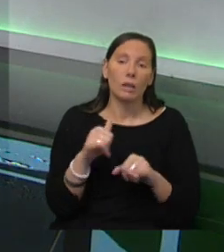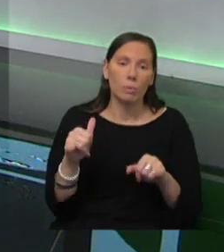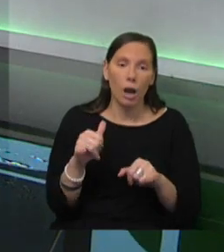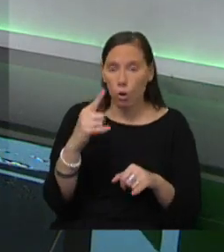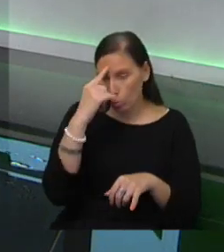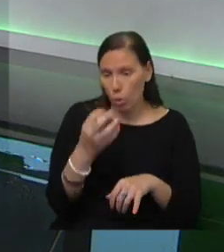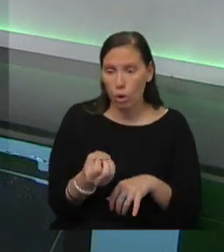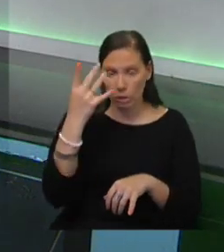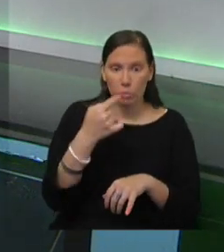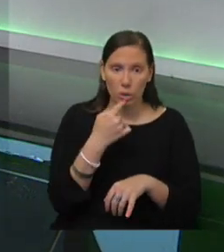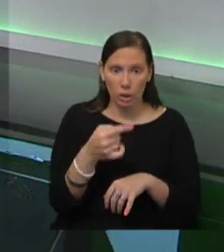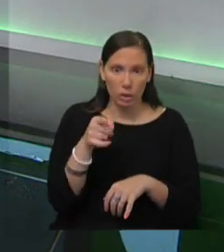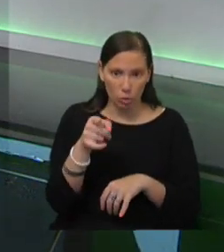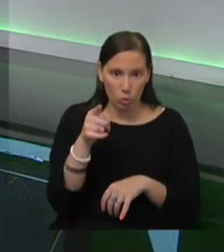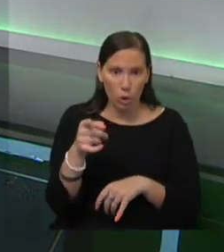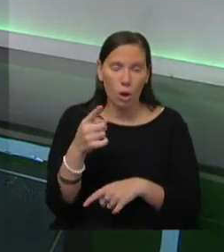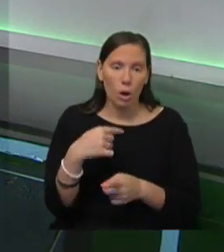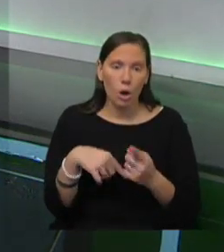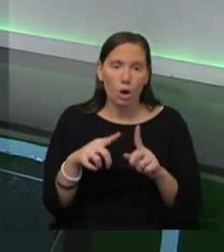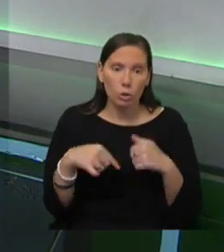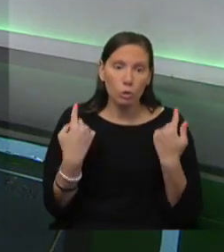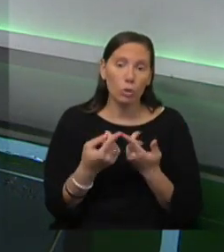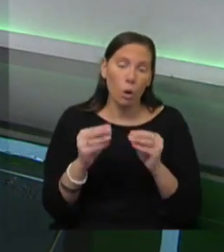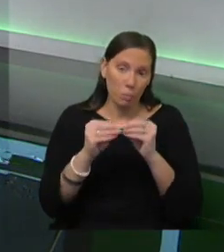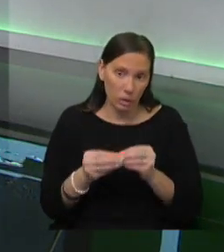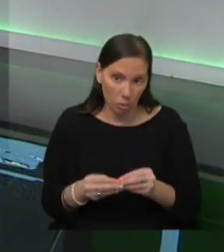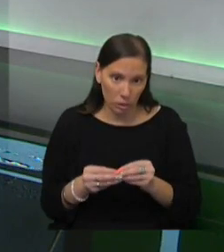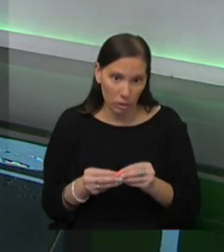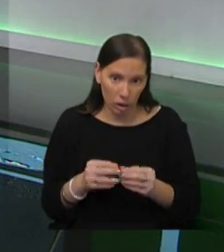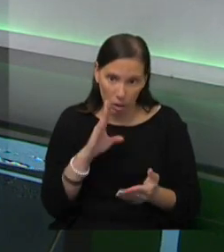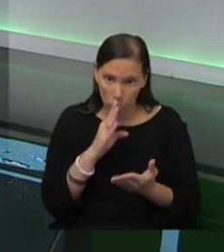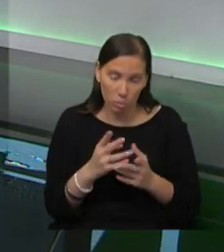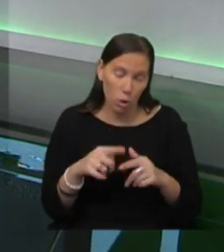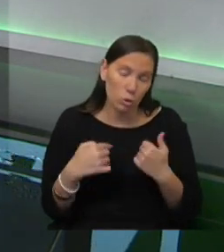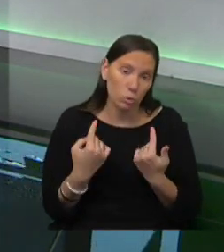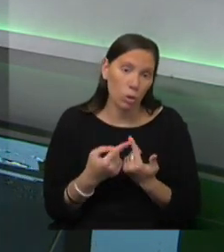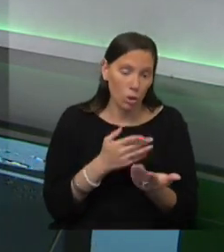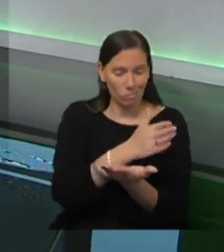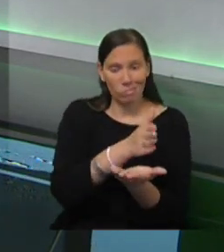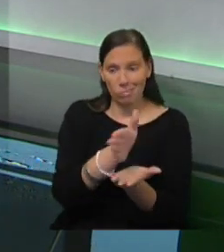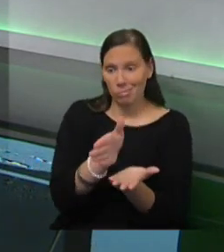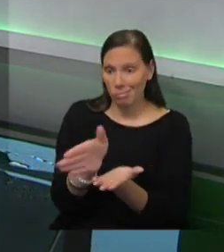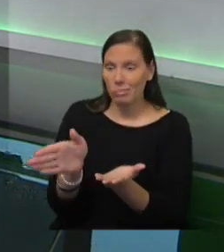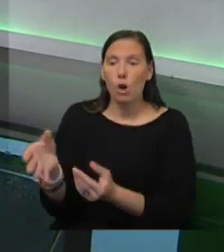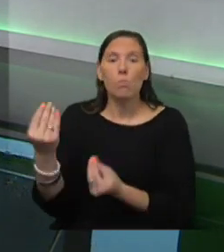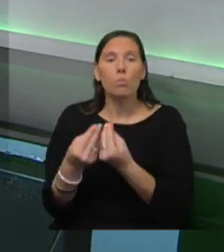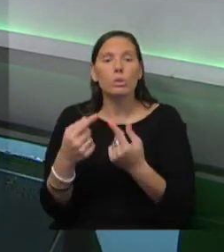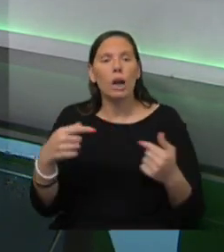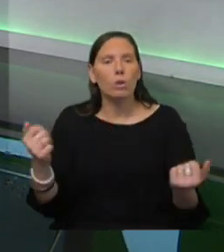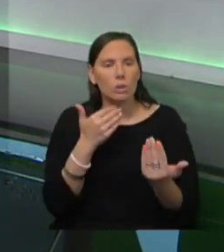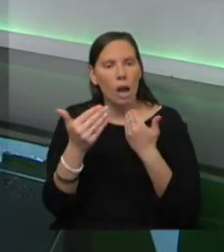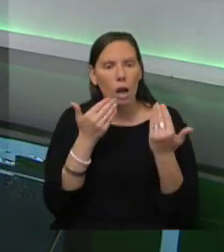un concepto que vos dijiste no tuyo pero compartido todo es matemática al fin del día todas las ramas del conocimiento o muchas de las que estamos